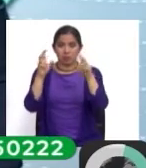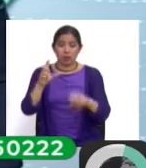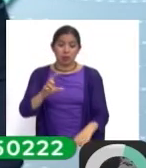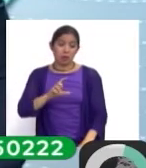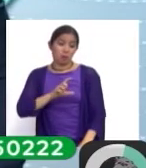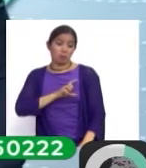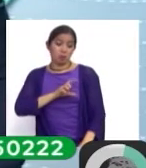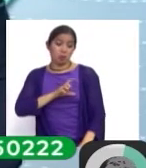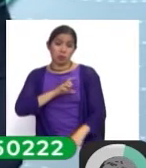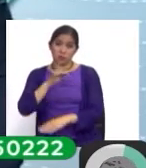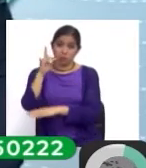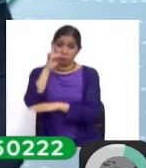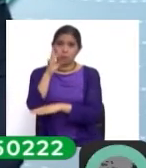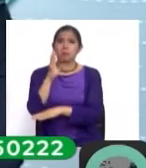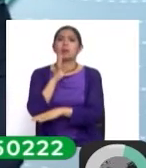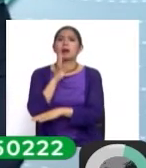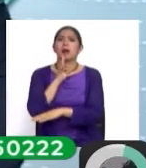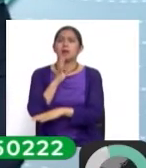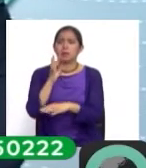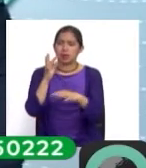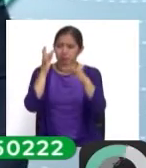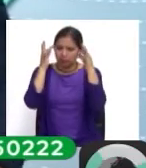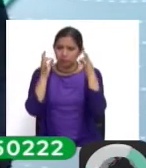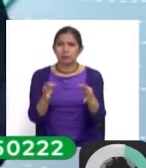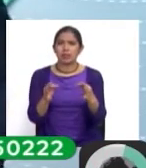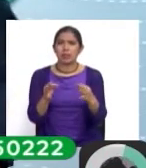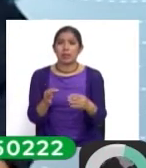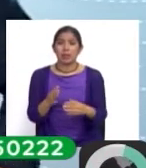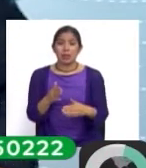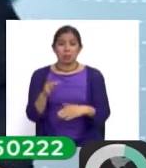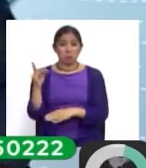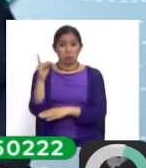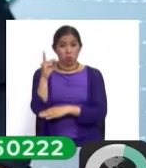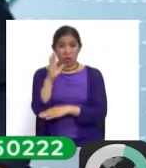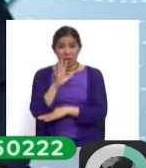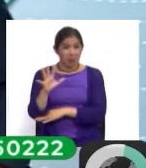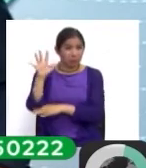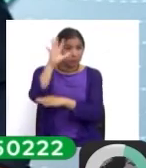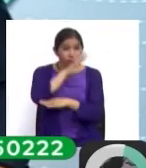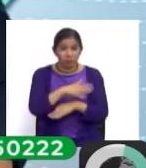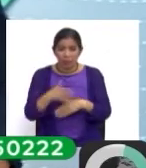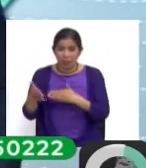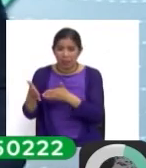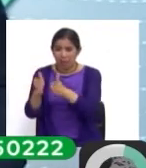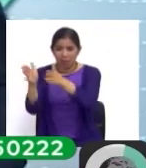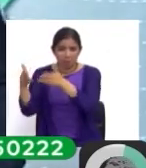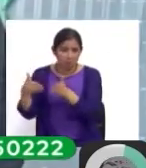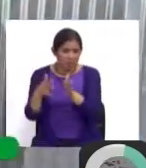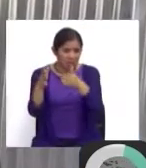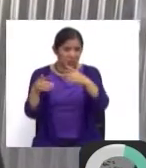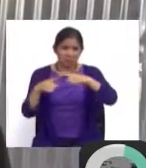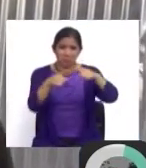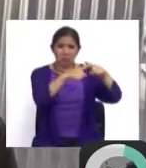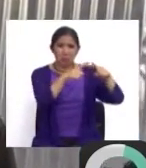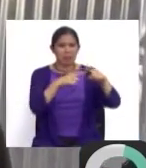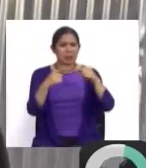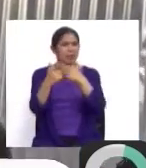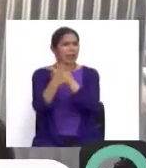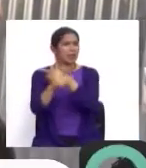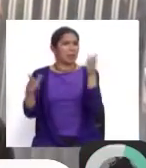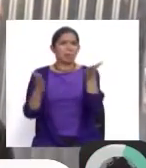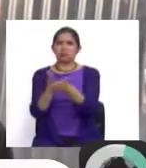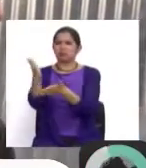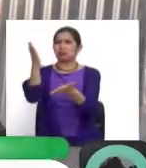Policía Boliviana confirma que todas las vías en todo el territorio nacional se encuentran expeditas.